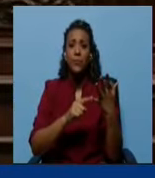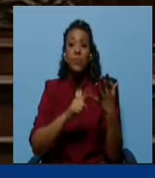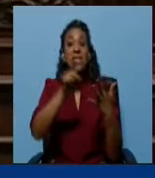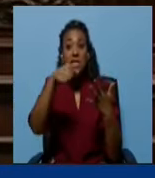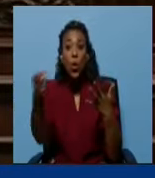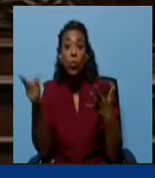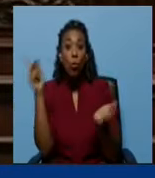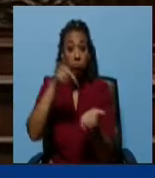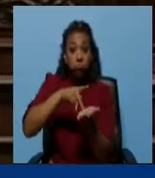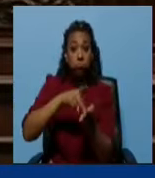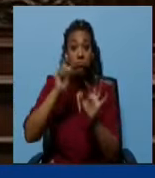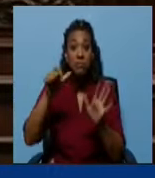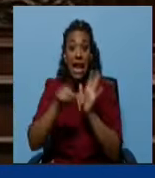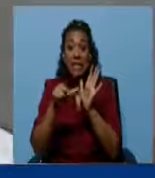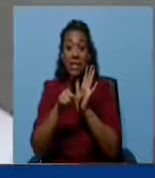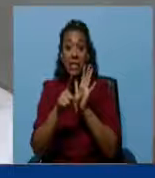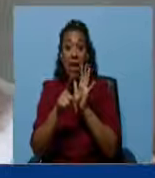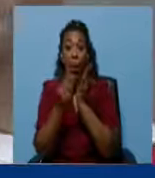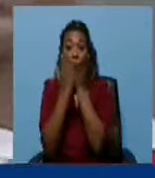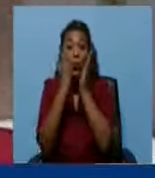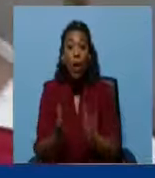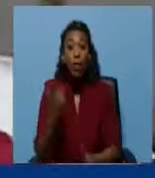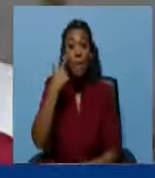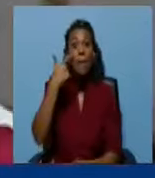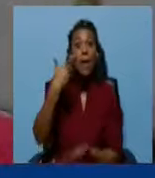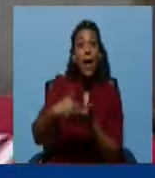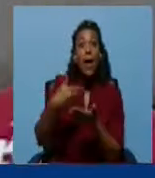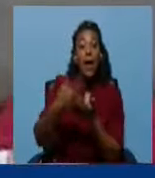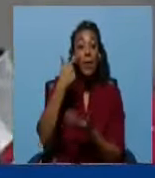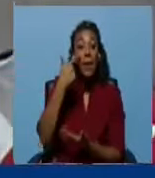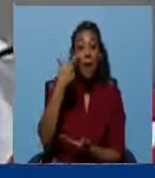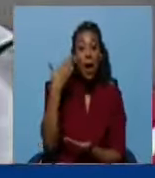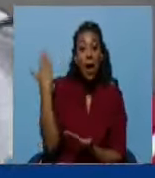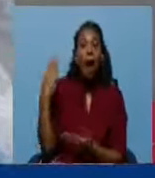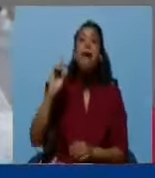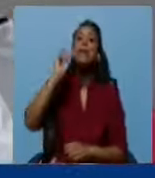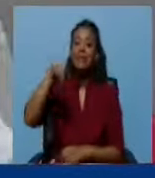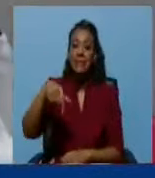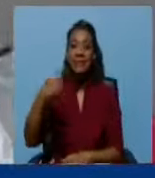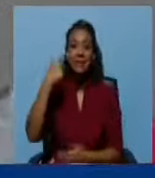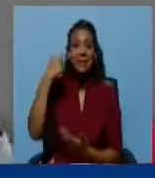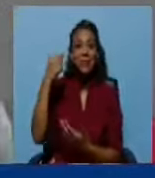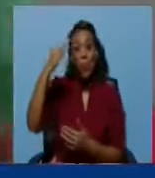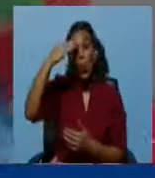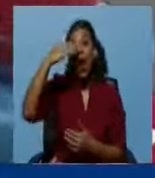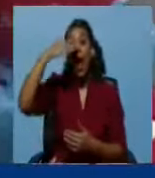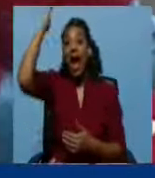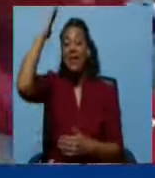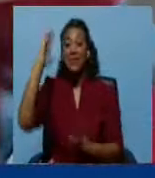están aquí? Para verlo. Ah, Salvador, está creciendo.